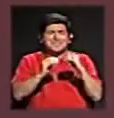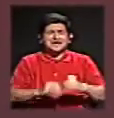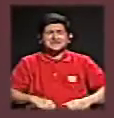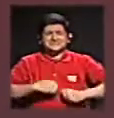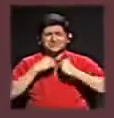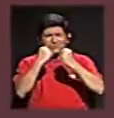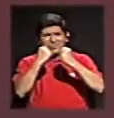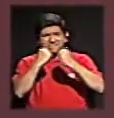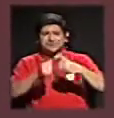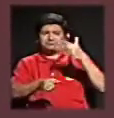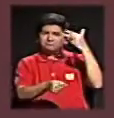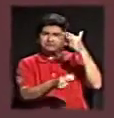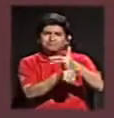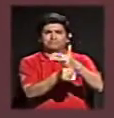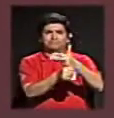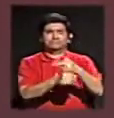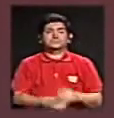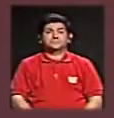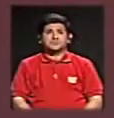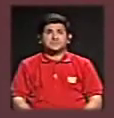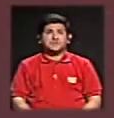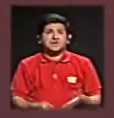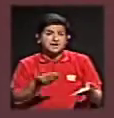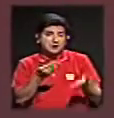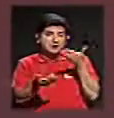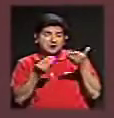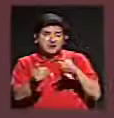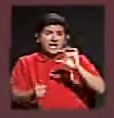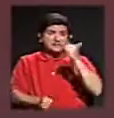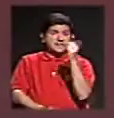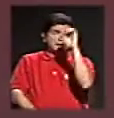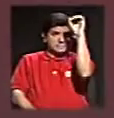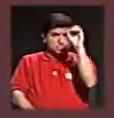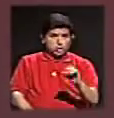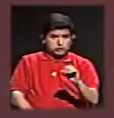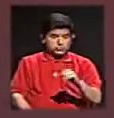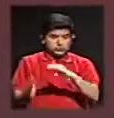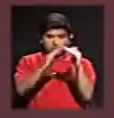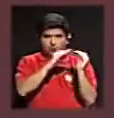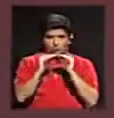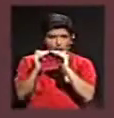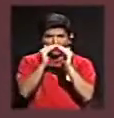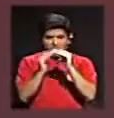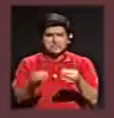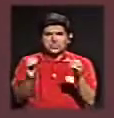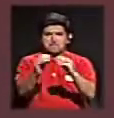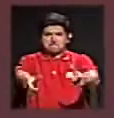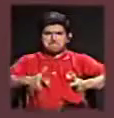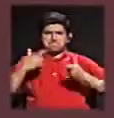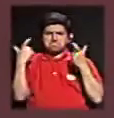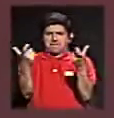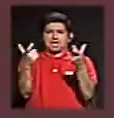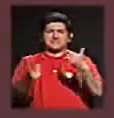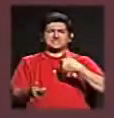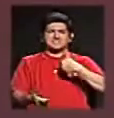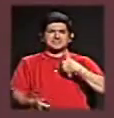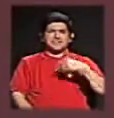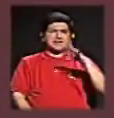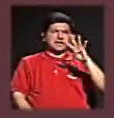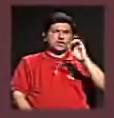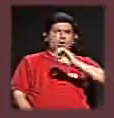Guatemala, donde cerca del 10% de la población más rica recibe alrededor